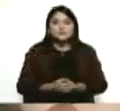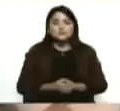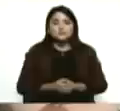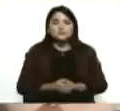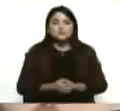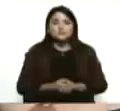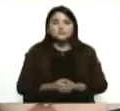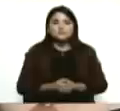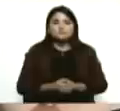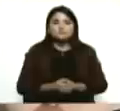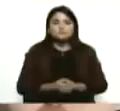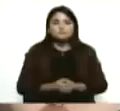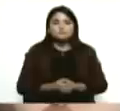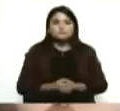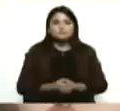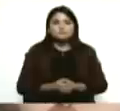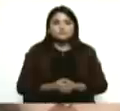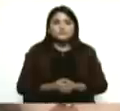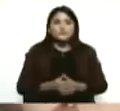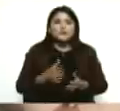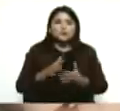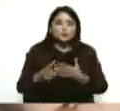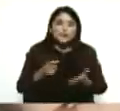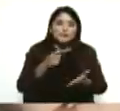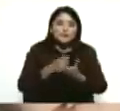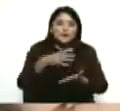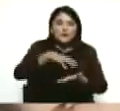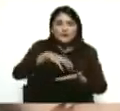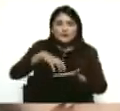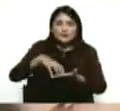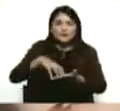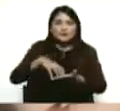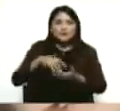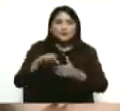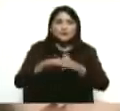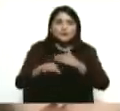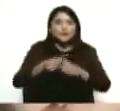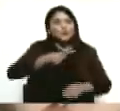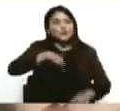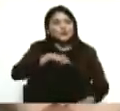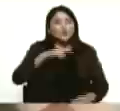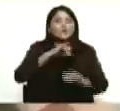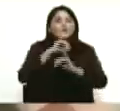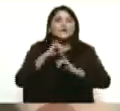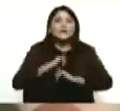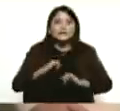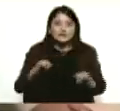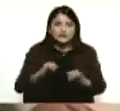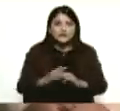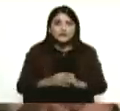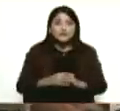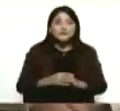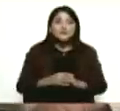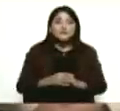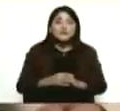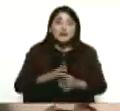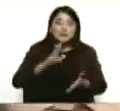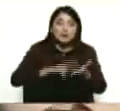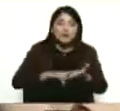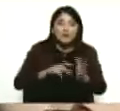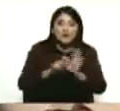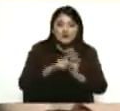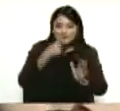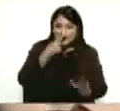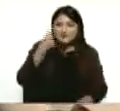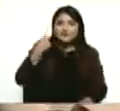a qué atenerse en materia de tributos estatales y municipales. Por eso que estamos muy, muy felices de haber sancionado esta ley el día de